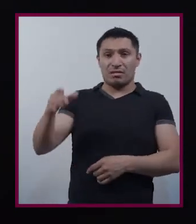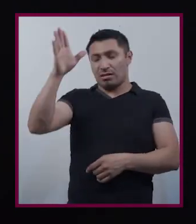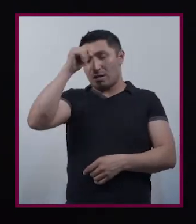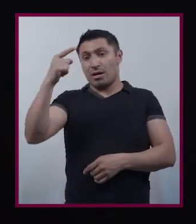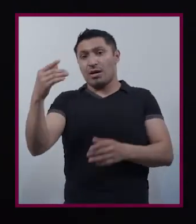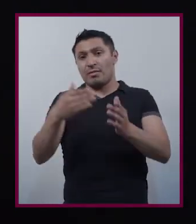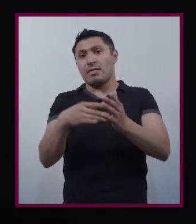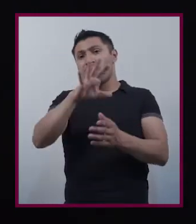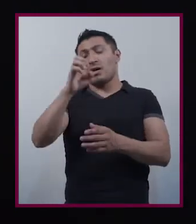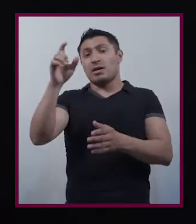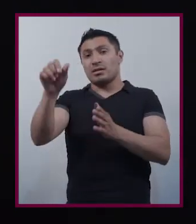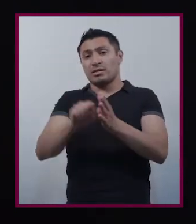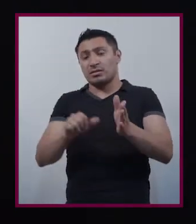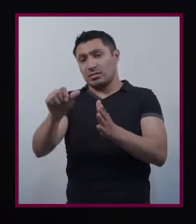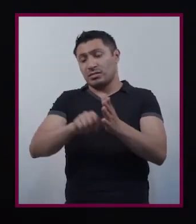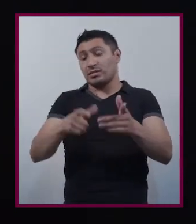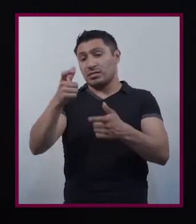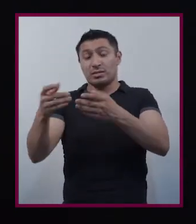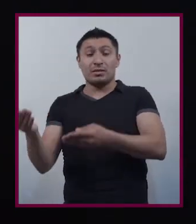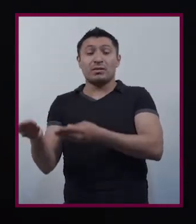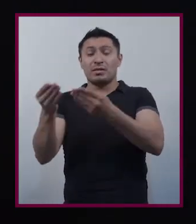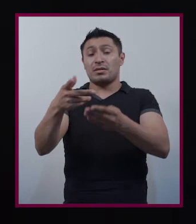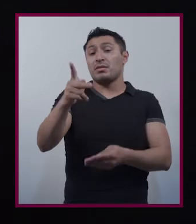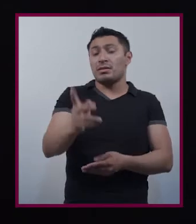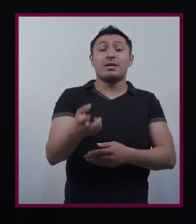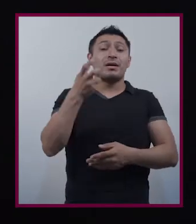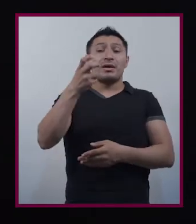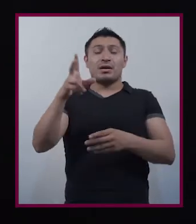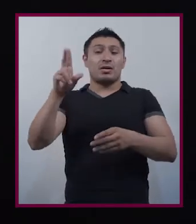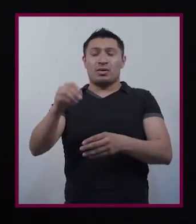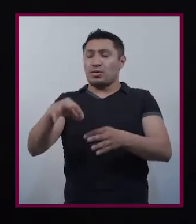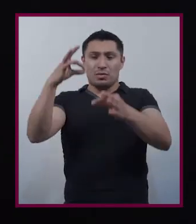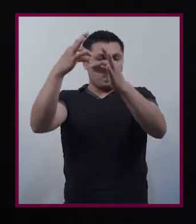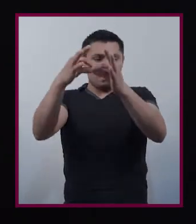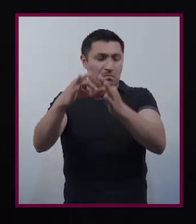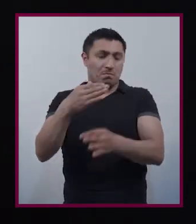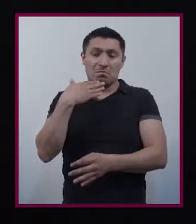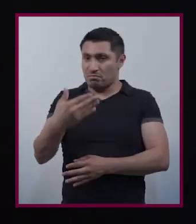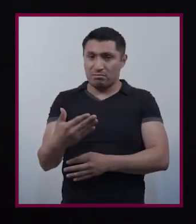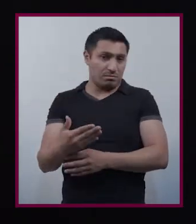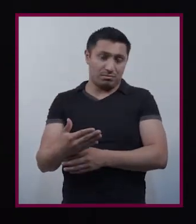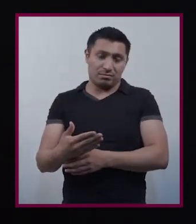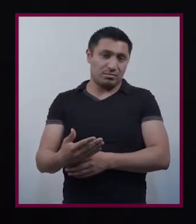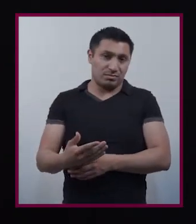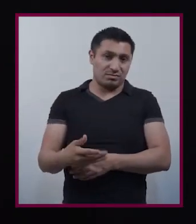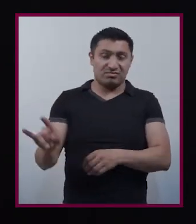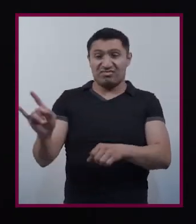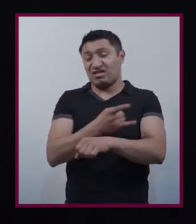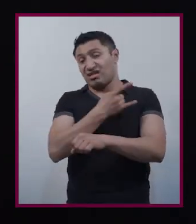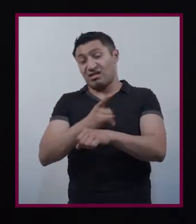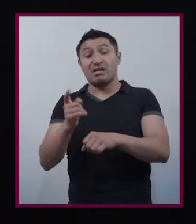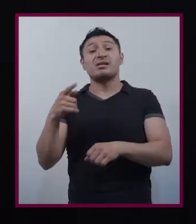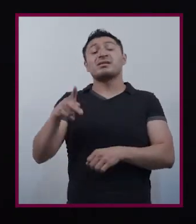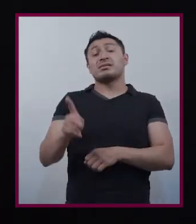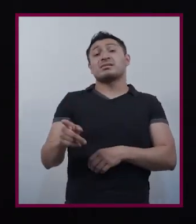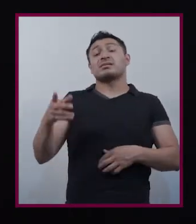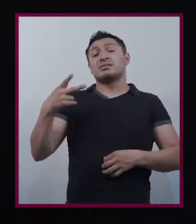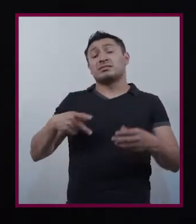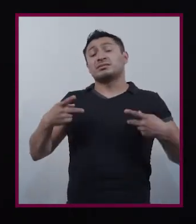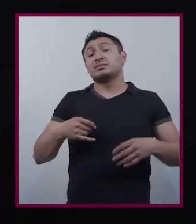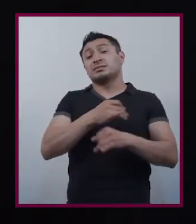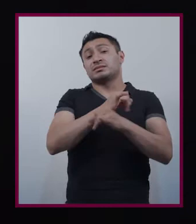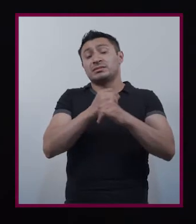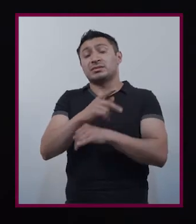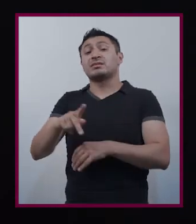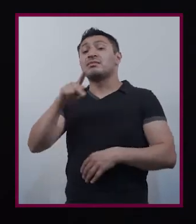1,500 pesos mensuales, pero estos pagos no llegaban de manera puntual. aunque, de acuerdo con los historiadores, el padre